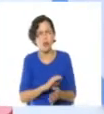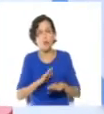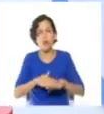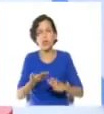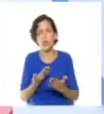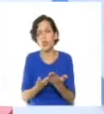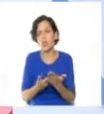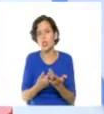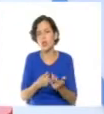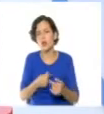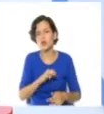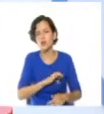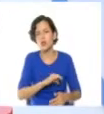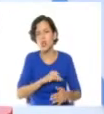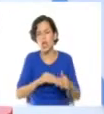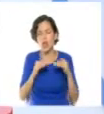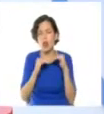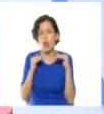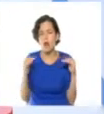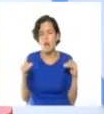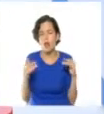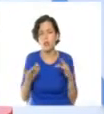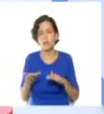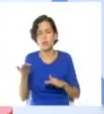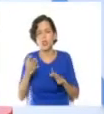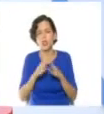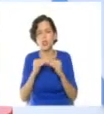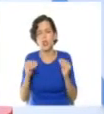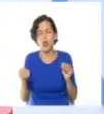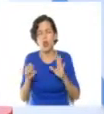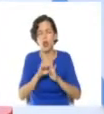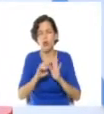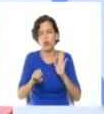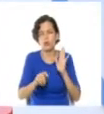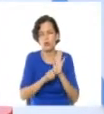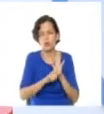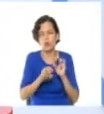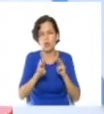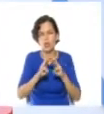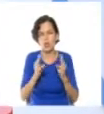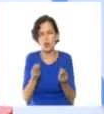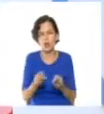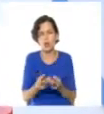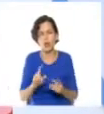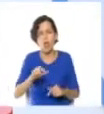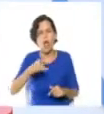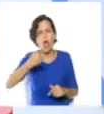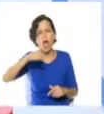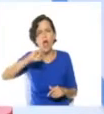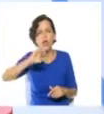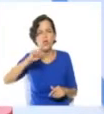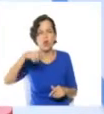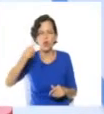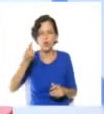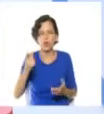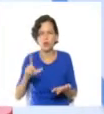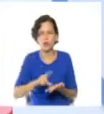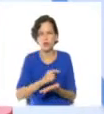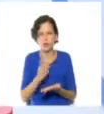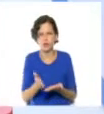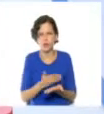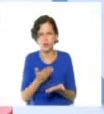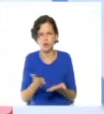compañeros, es la base fundamental de todas las constituciones en el mundo. Hay otros textos especializados, como